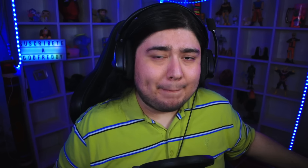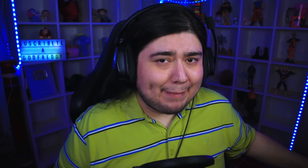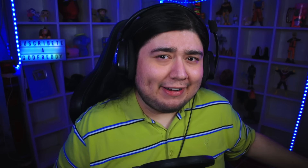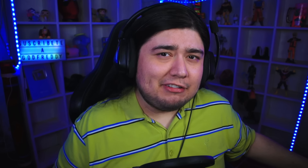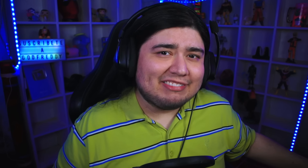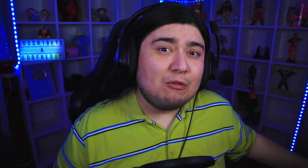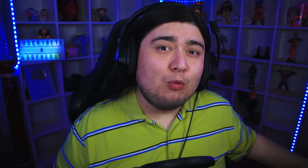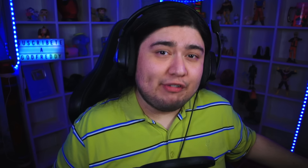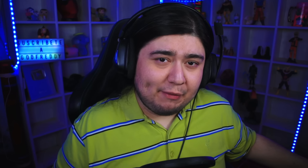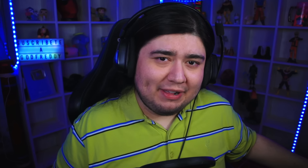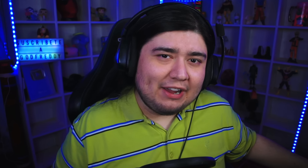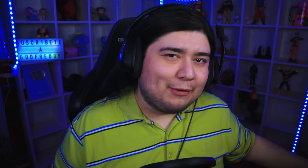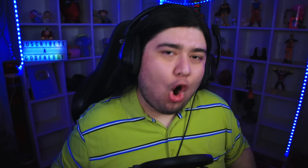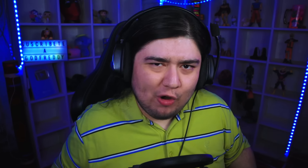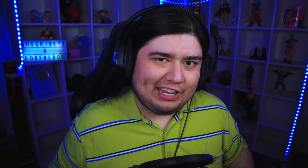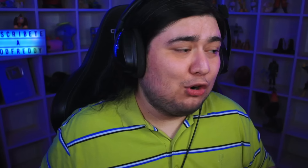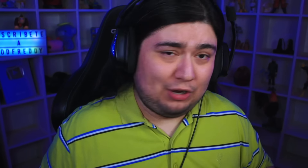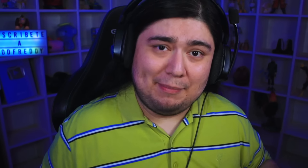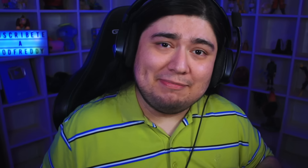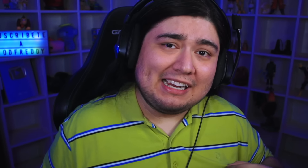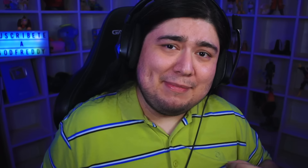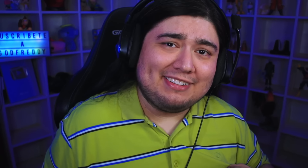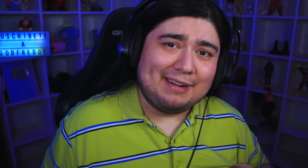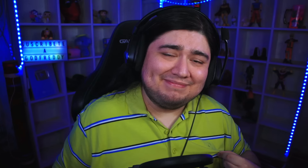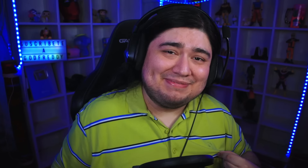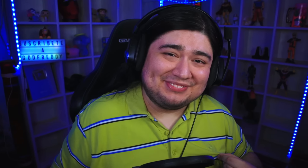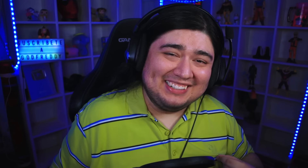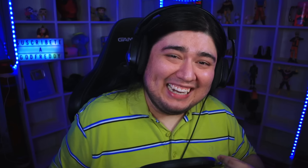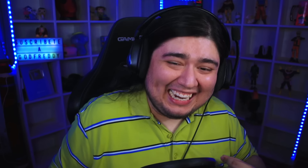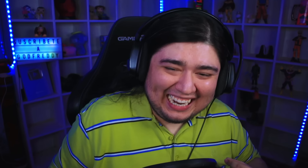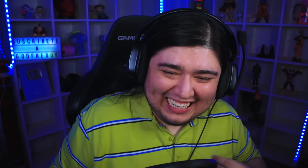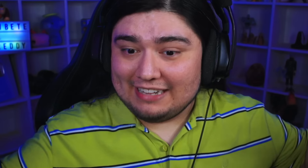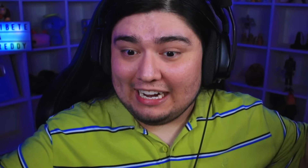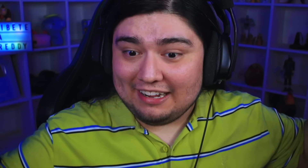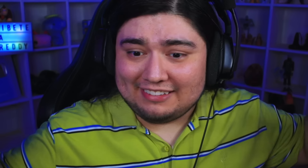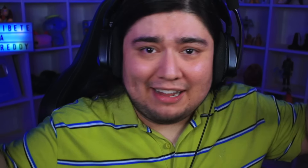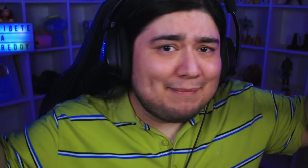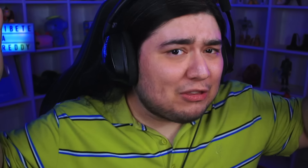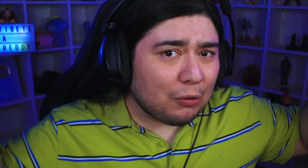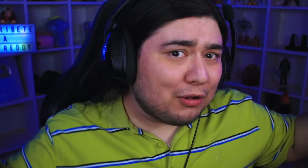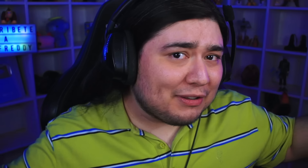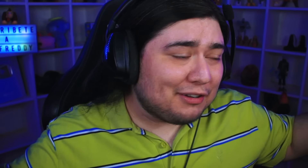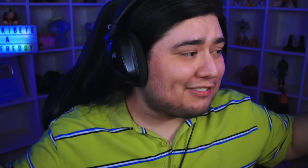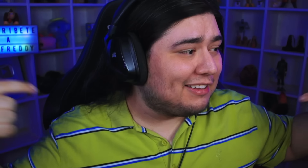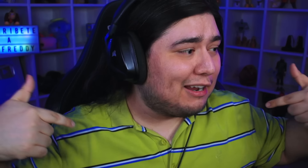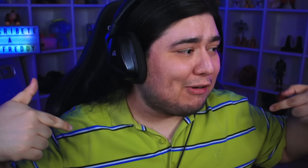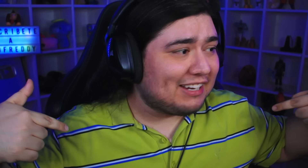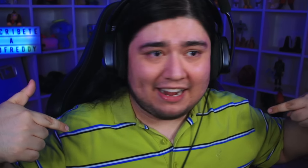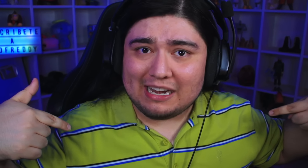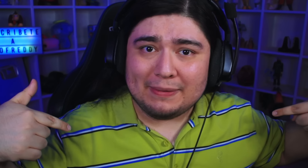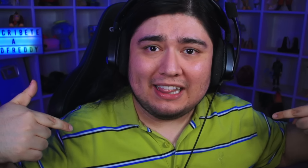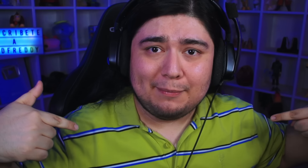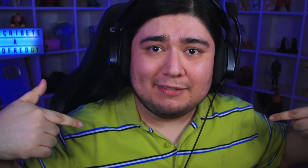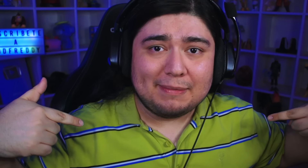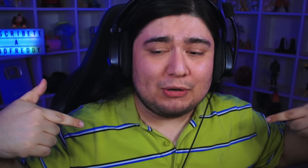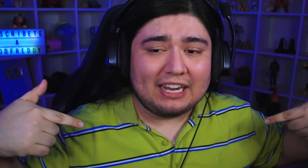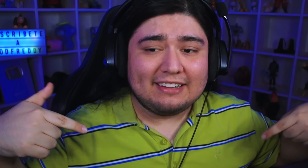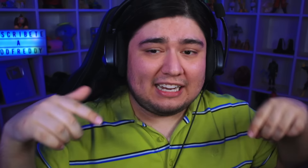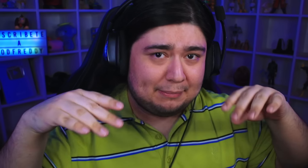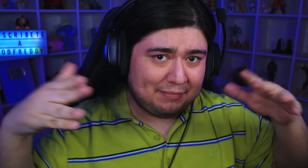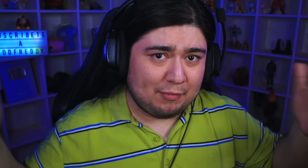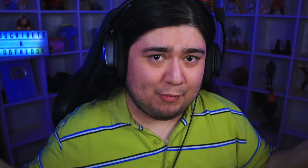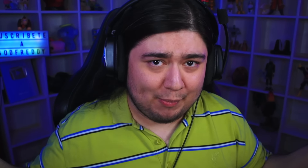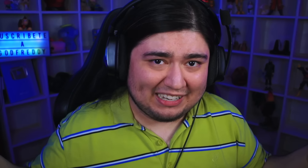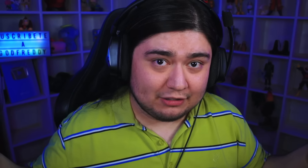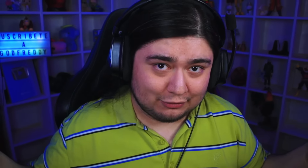a todos, bienvenidos a un nuevo video, hoy con la misma camisa. Si alguien está, ve todos los videos, se dará cuenta que literalmente es la misma porque